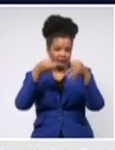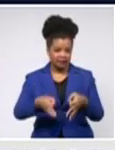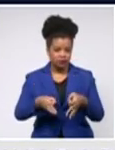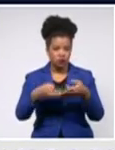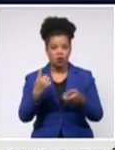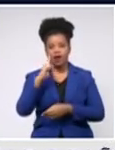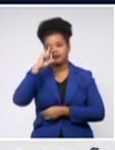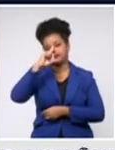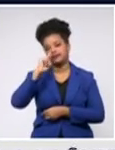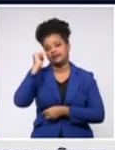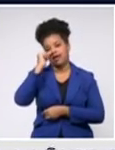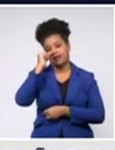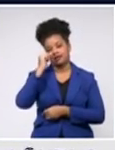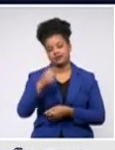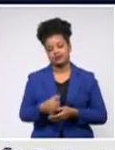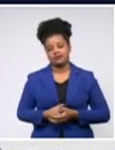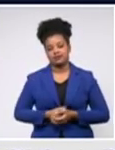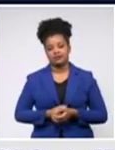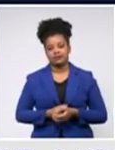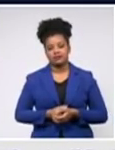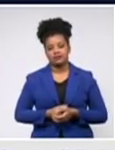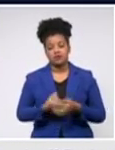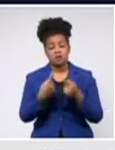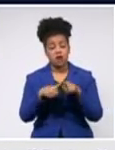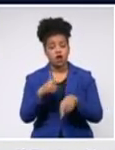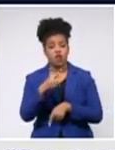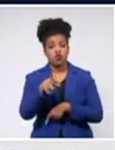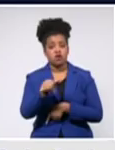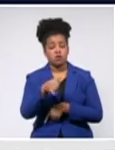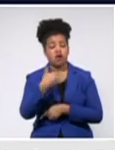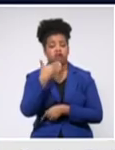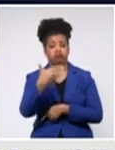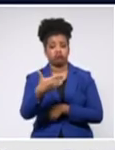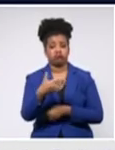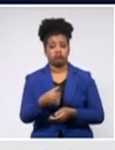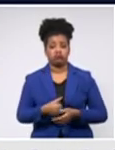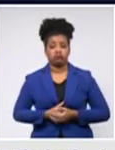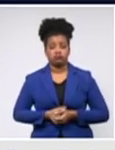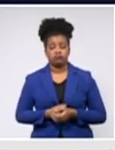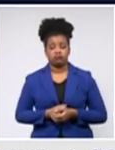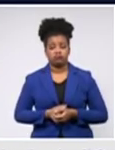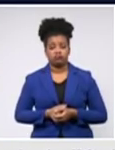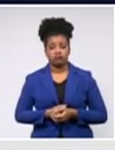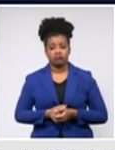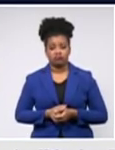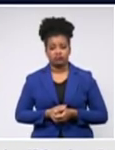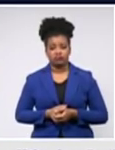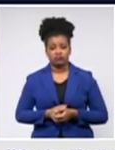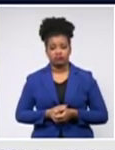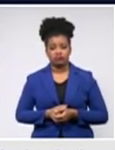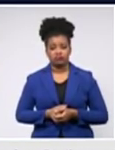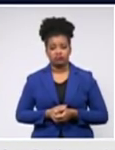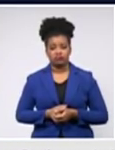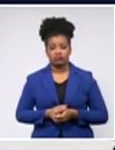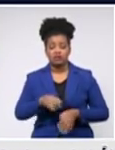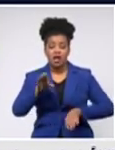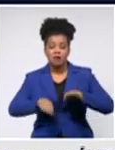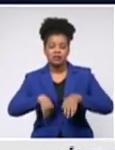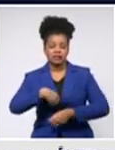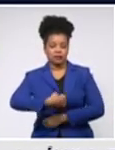nasal. Pero las dos son útiles. Y lo que me ha pasado a veces es un poquito